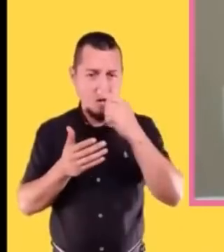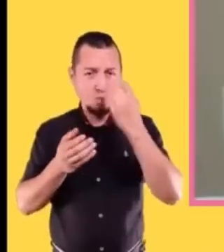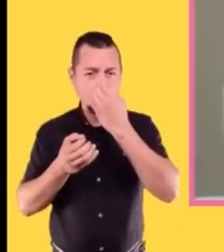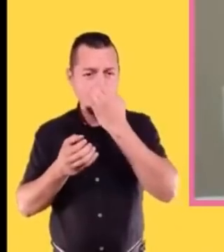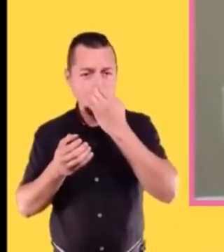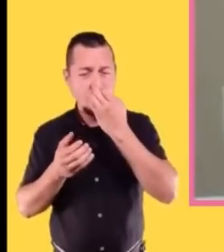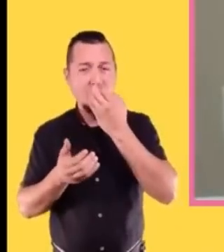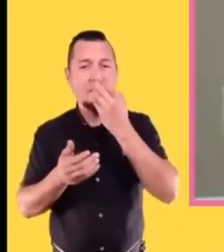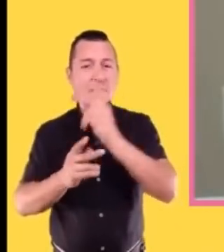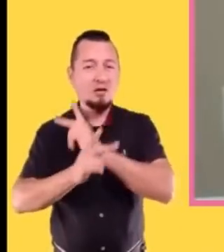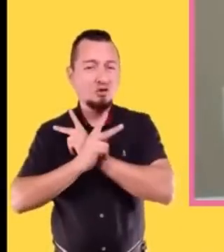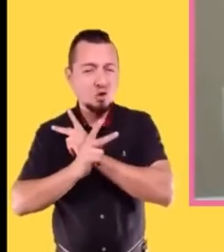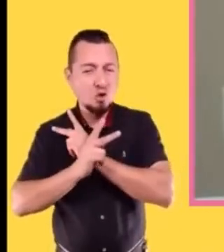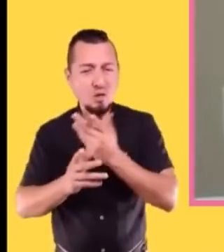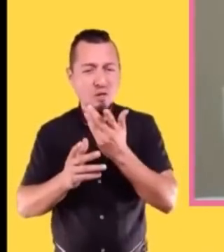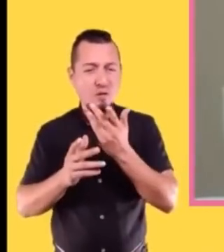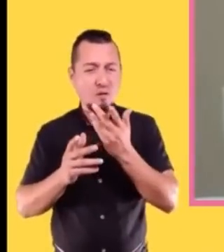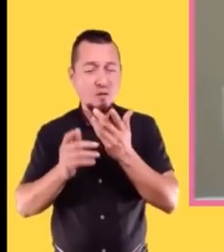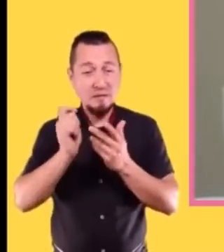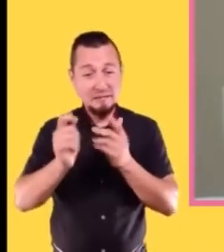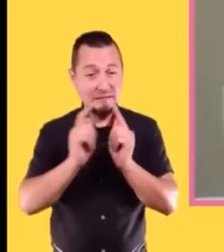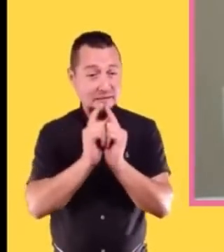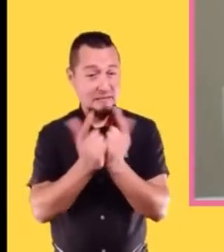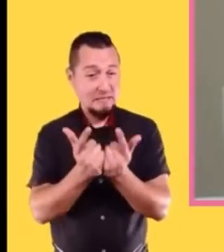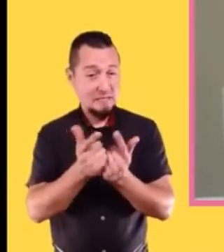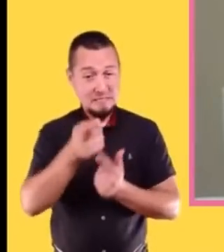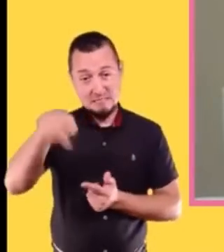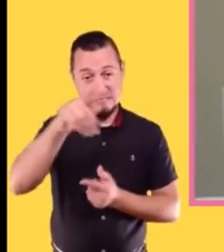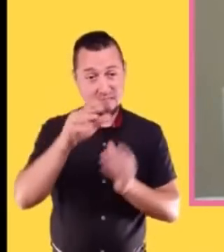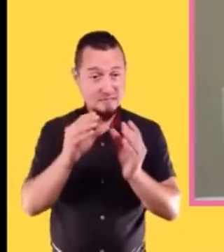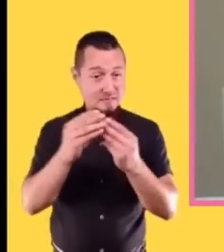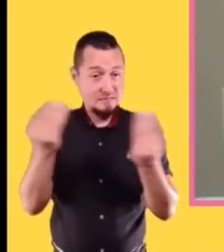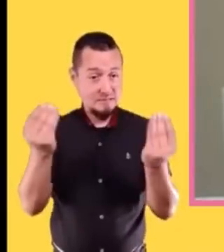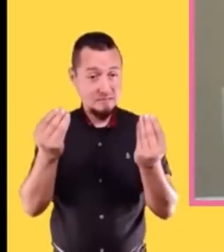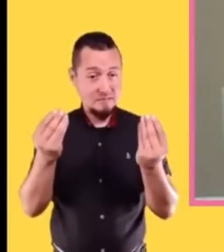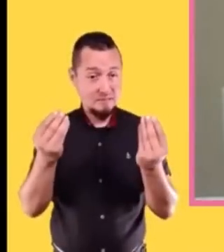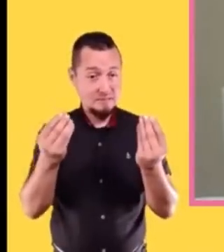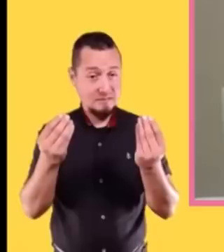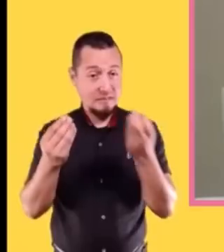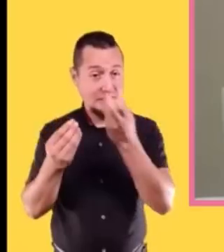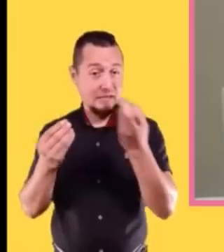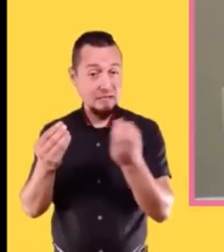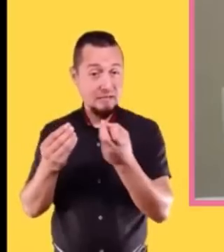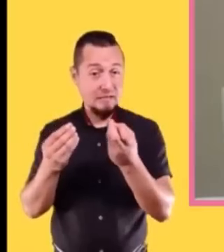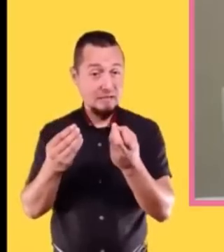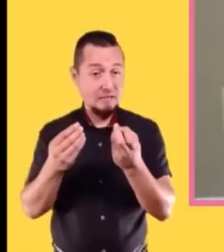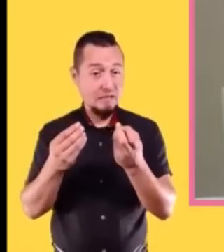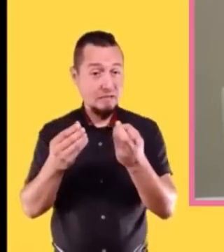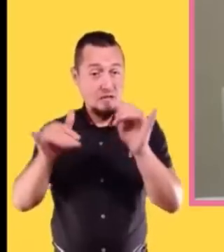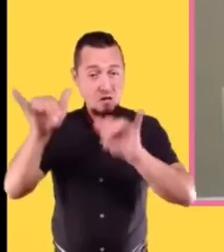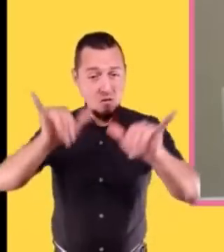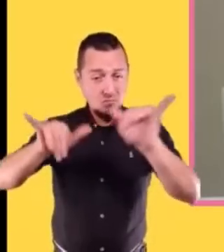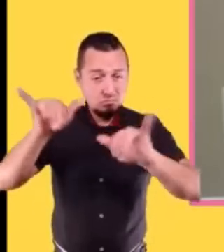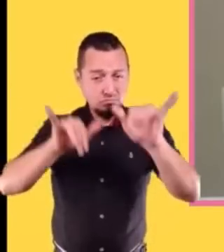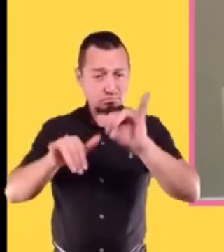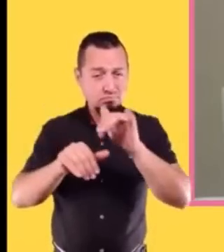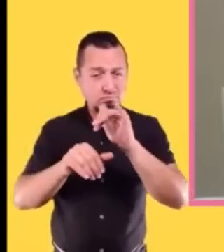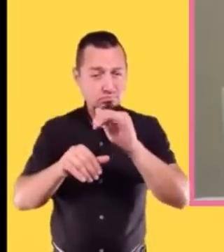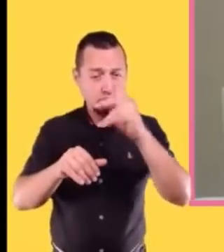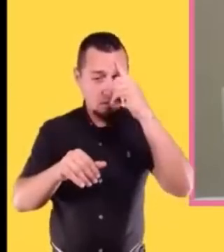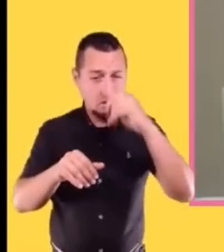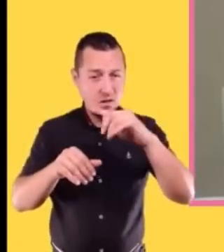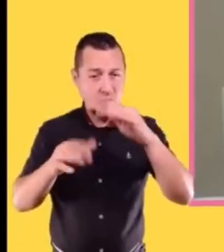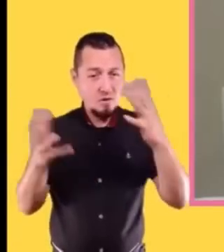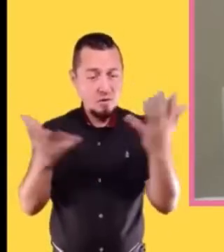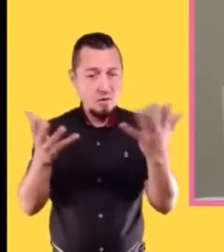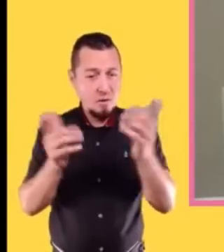definidos. Solo este libro de aquí, que ven aquí, es de experimentos en materia de ciencias. Todo